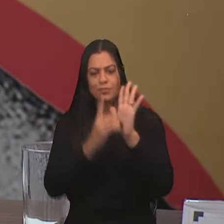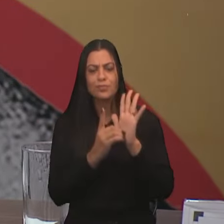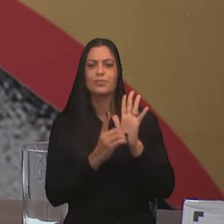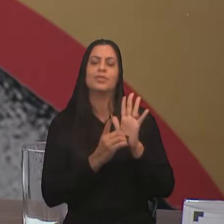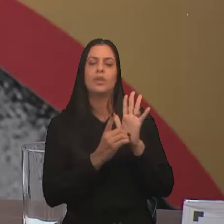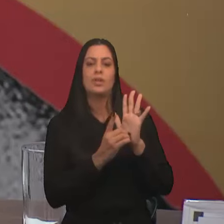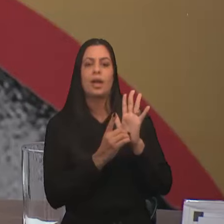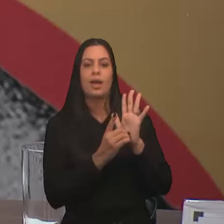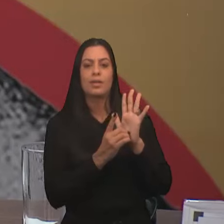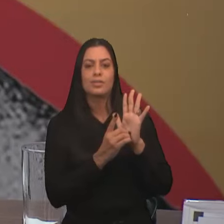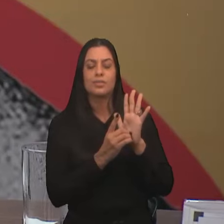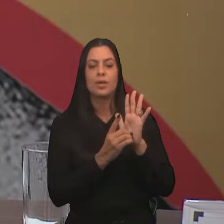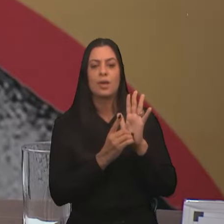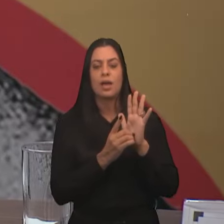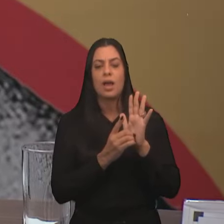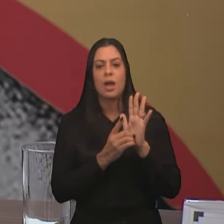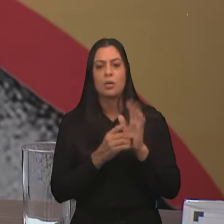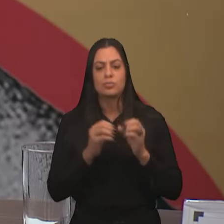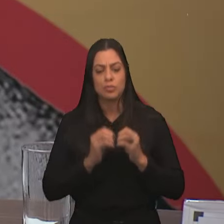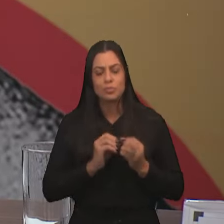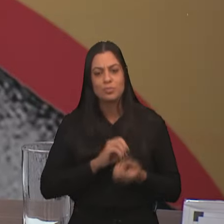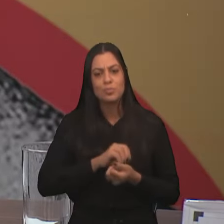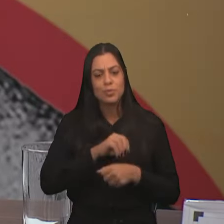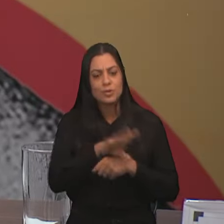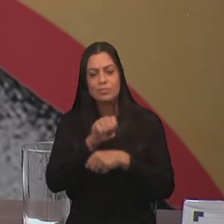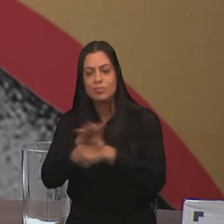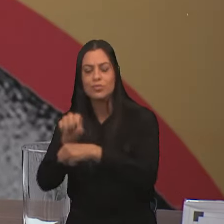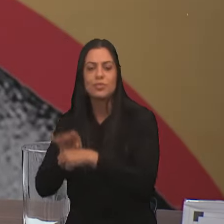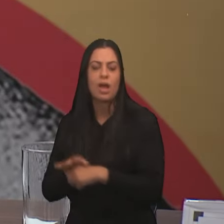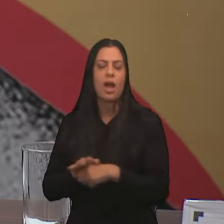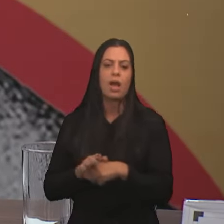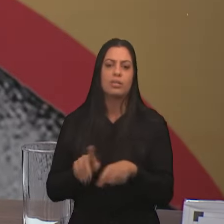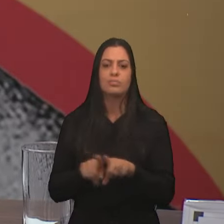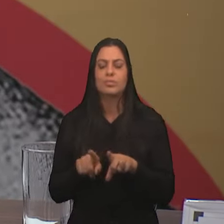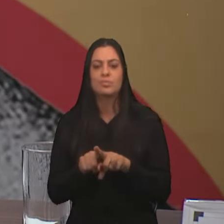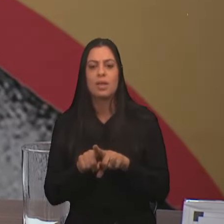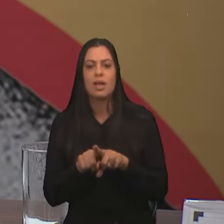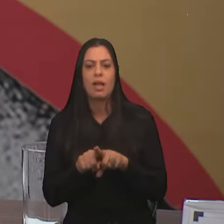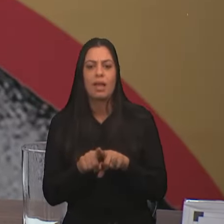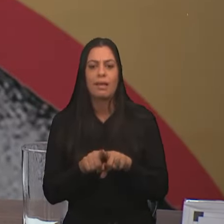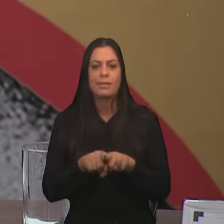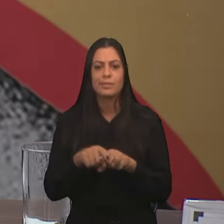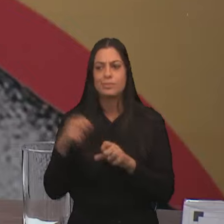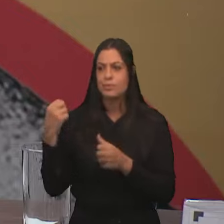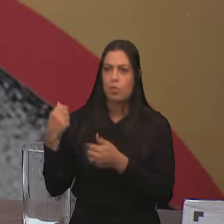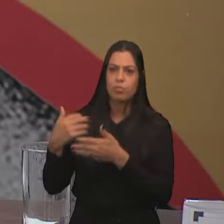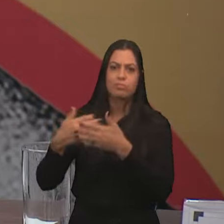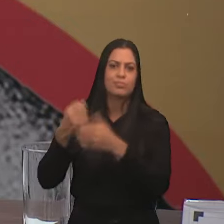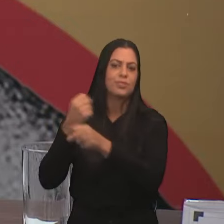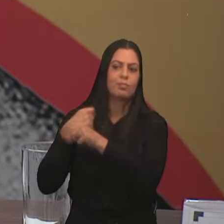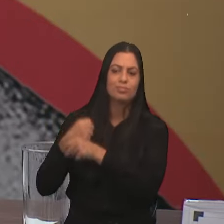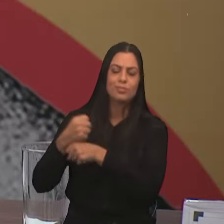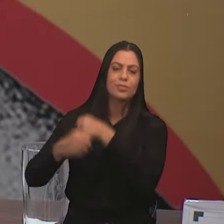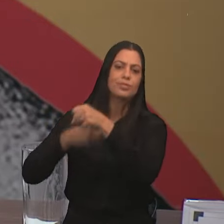derecho, la protección de datos, anticipando en algunos años